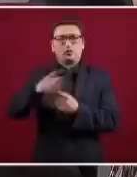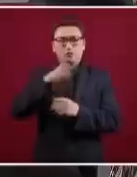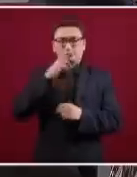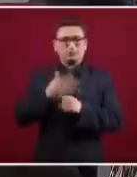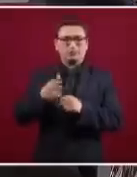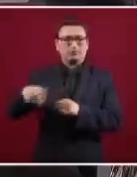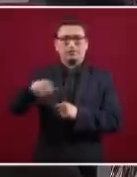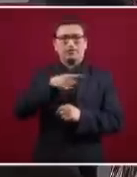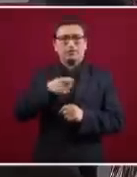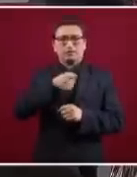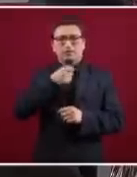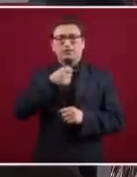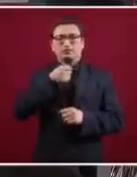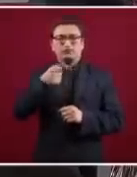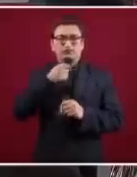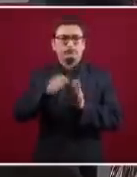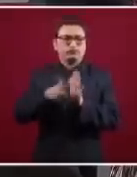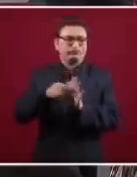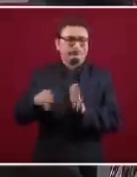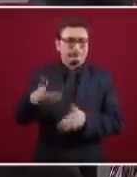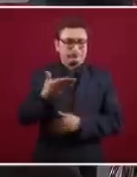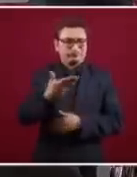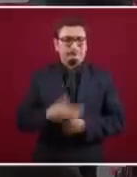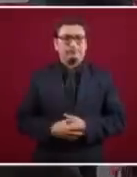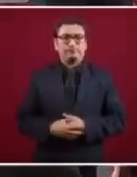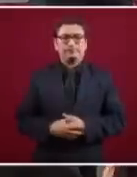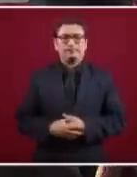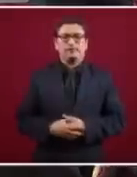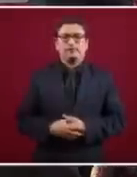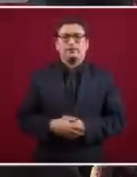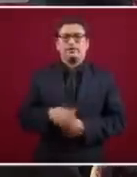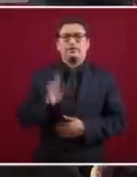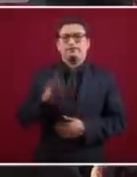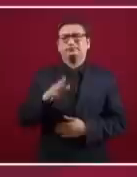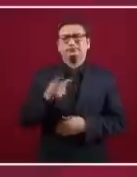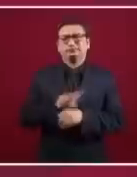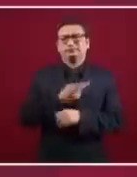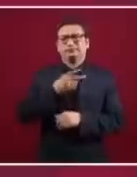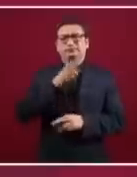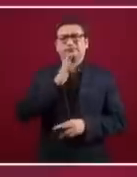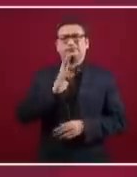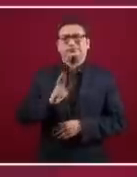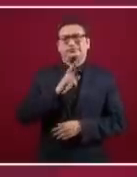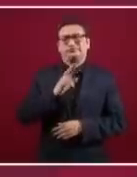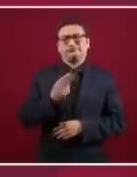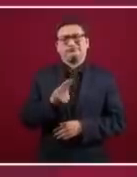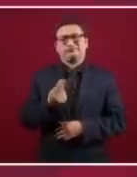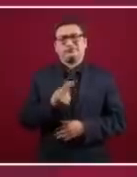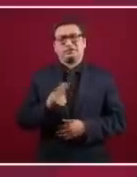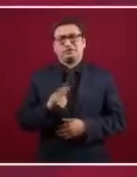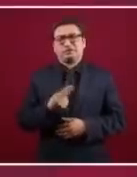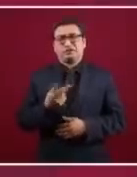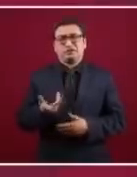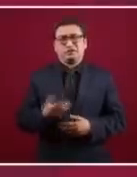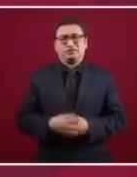con este tipo de prensa gracias chip no tiene caso responder la pregunta